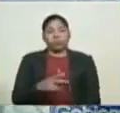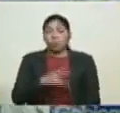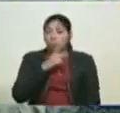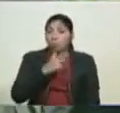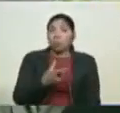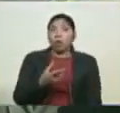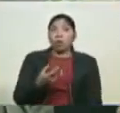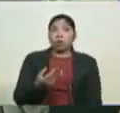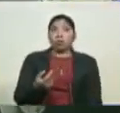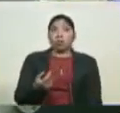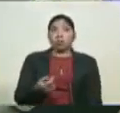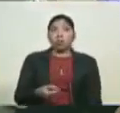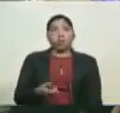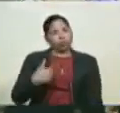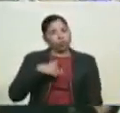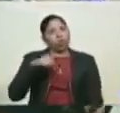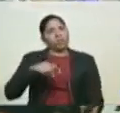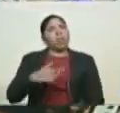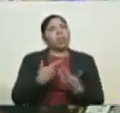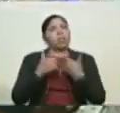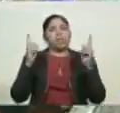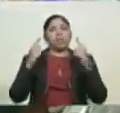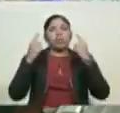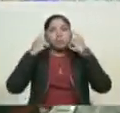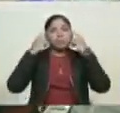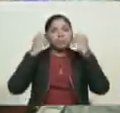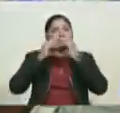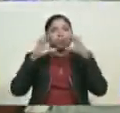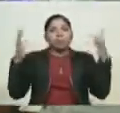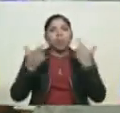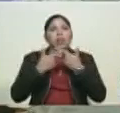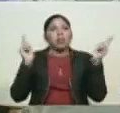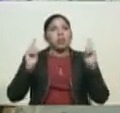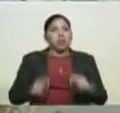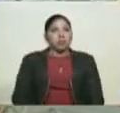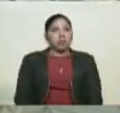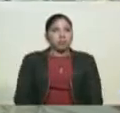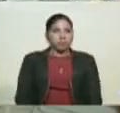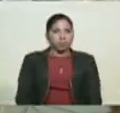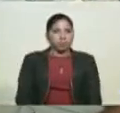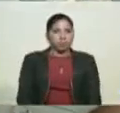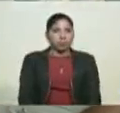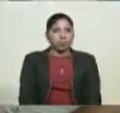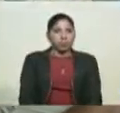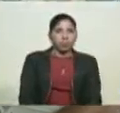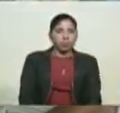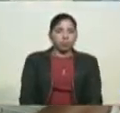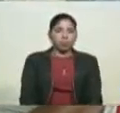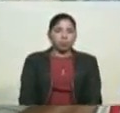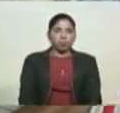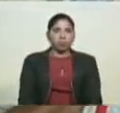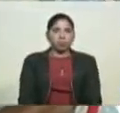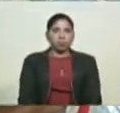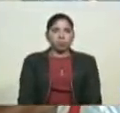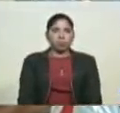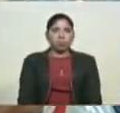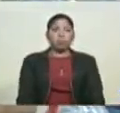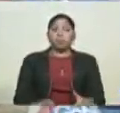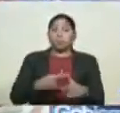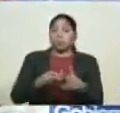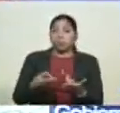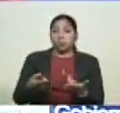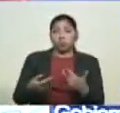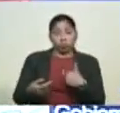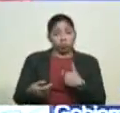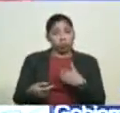cuando tenemos un país de libertad, de pensamiento, de acción, un país que elige con el voto permanente. Así que al mundo